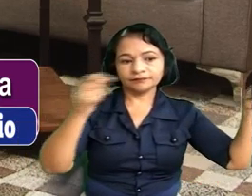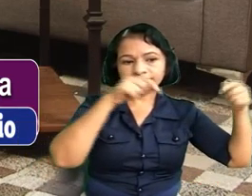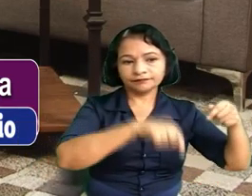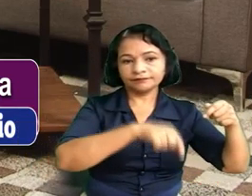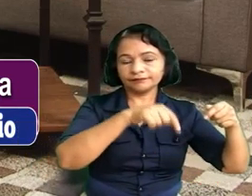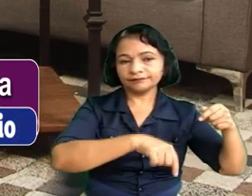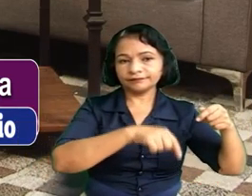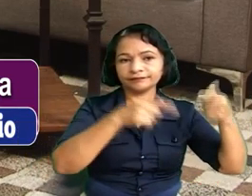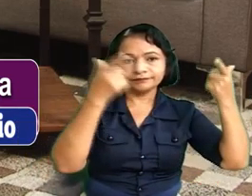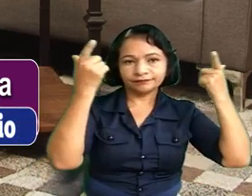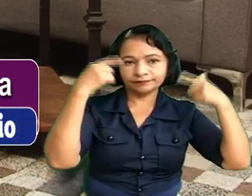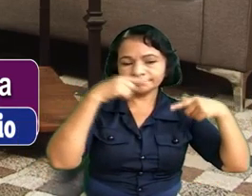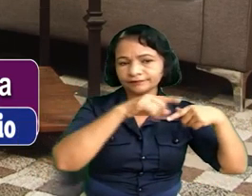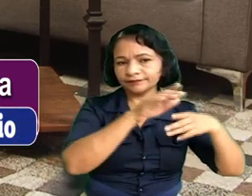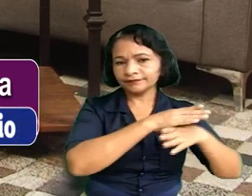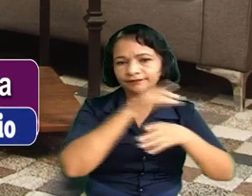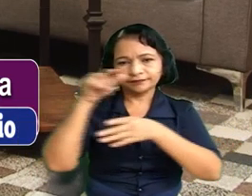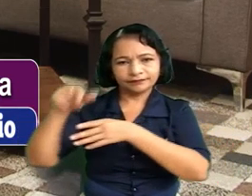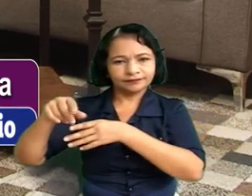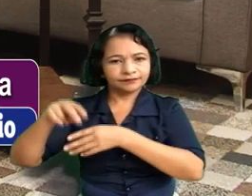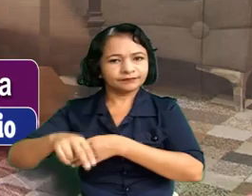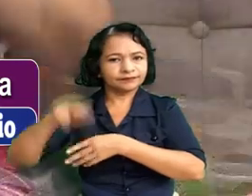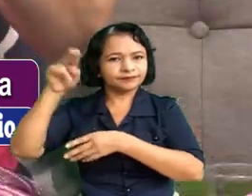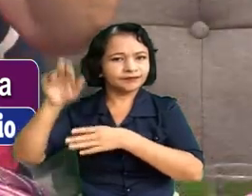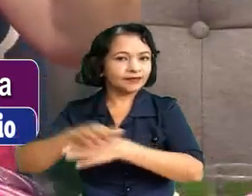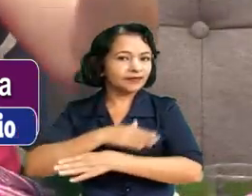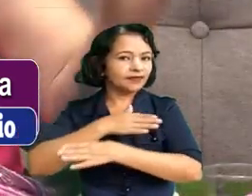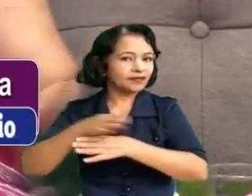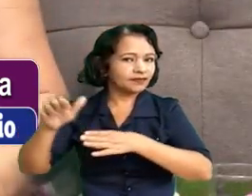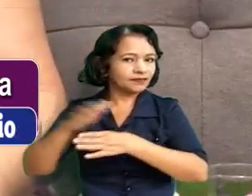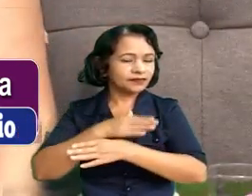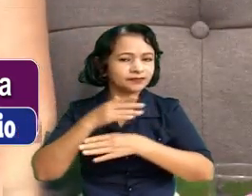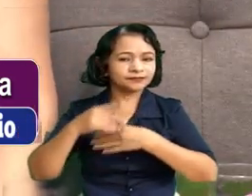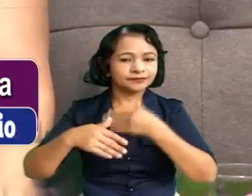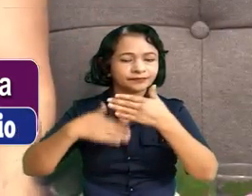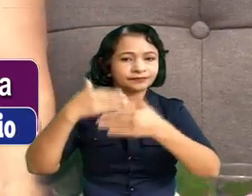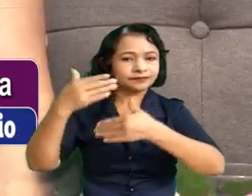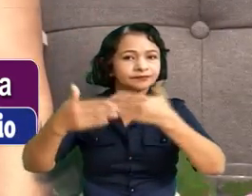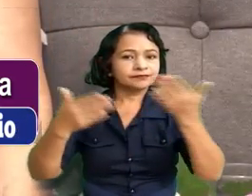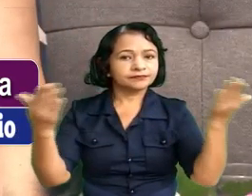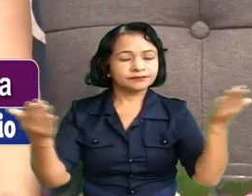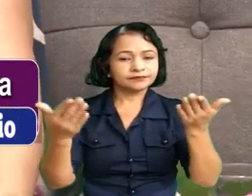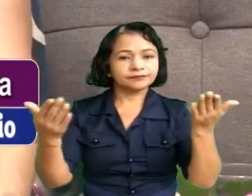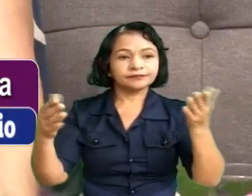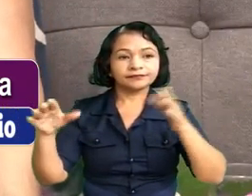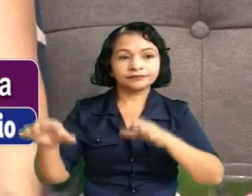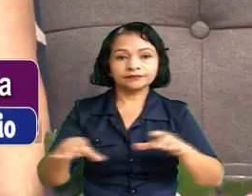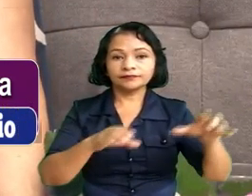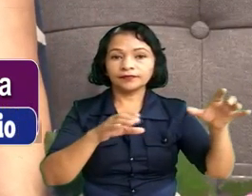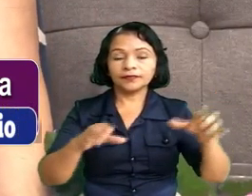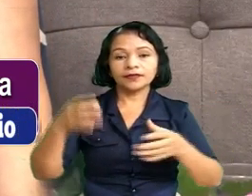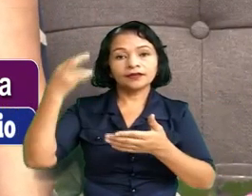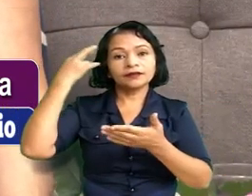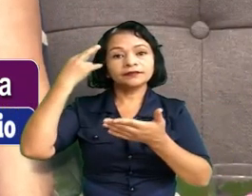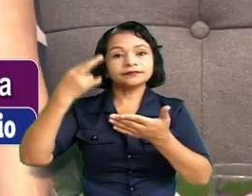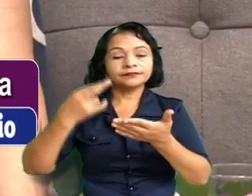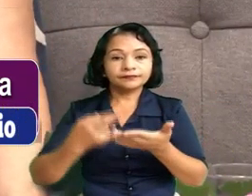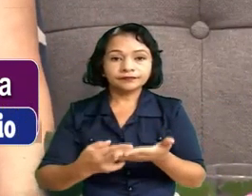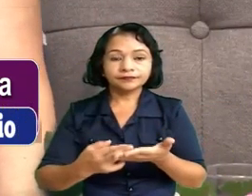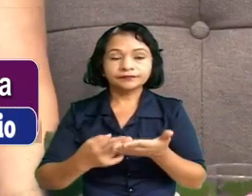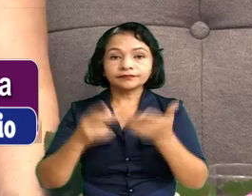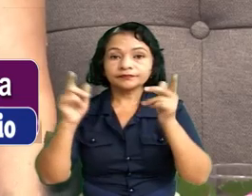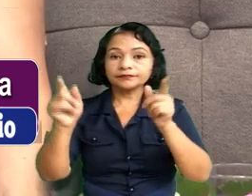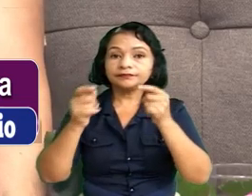acá en la zona del Pacífico. Okay. Entonces, todo este proceso de festejo, de conmemoración y